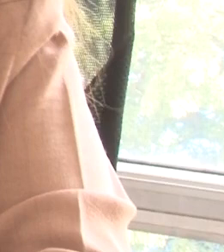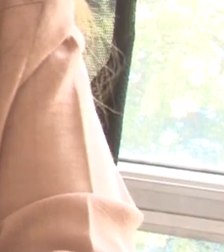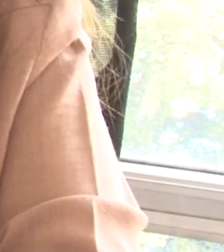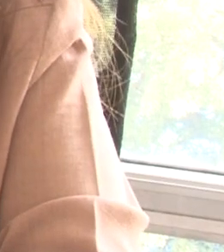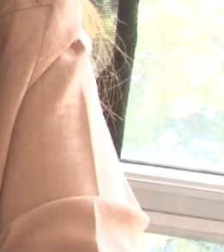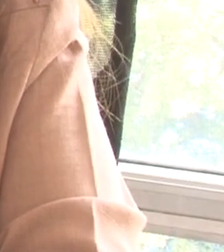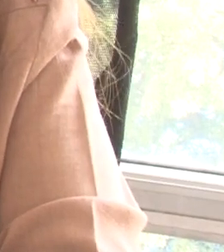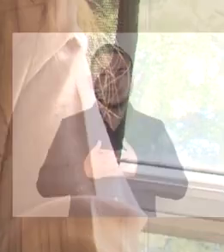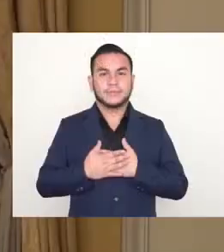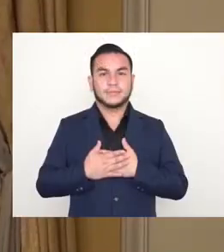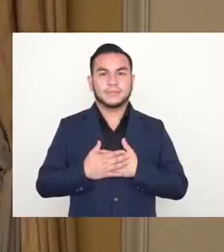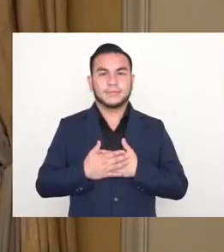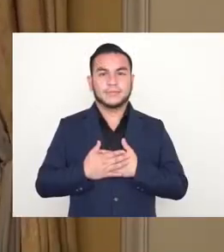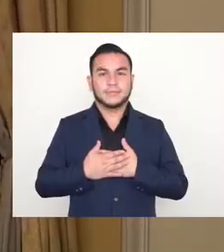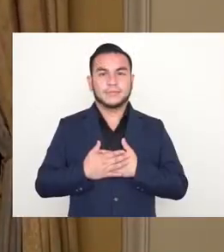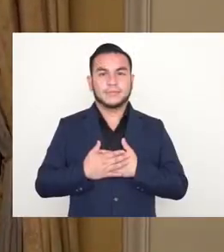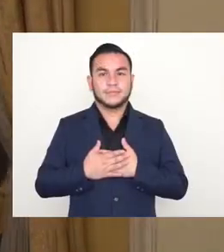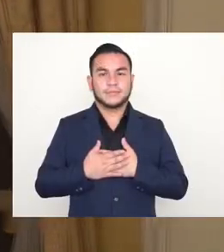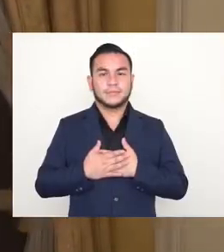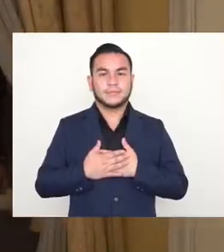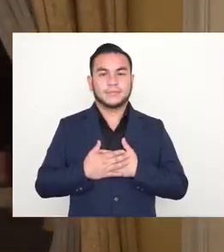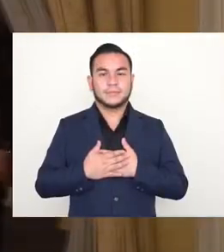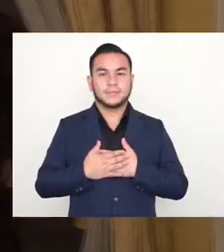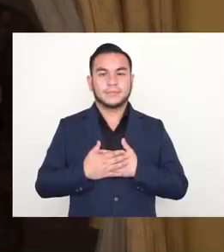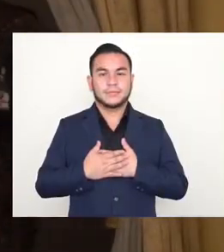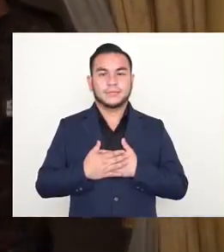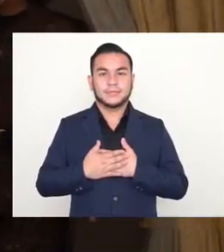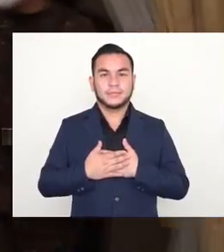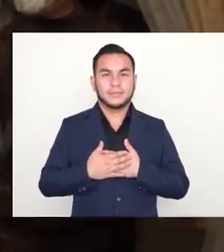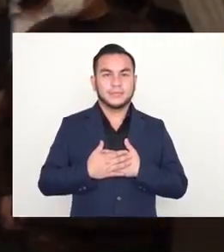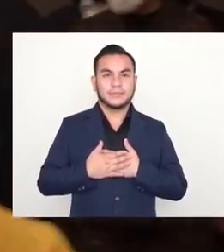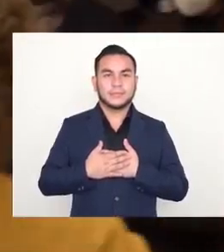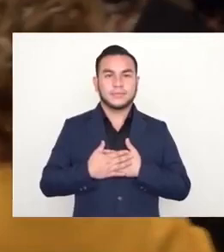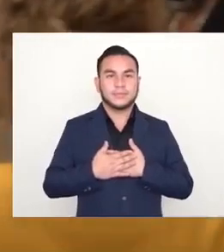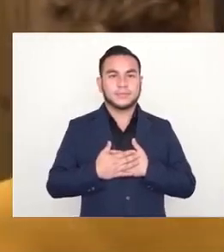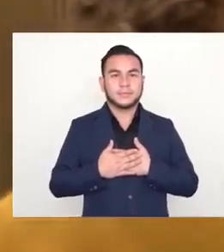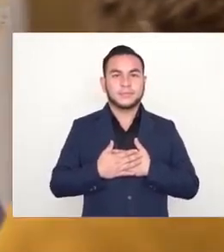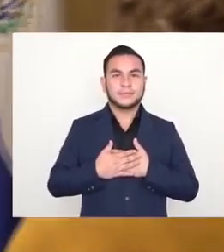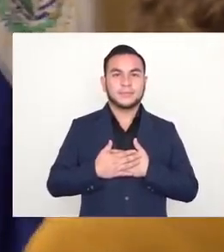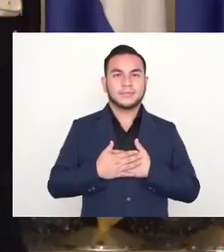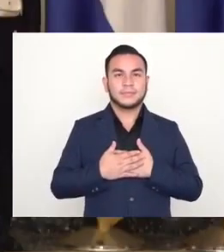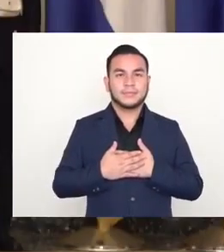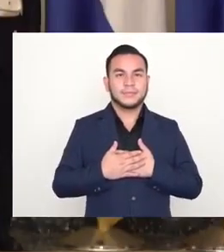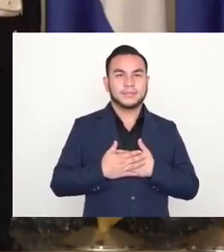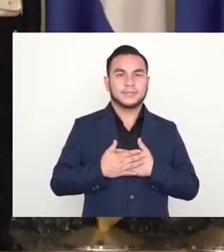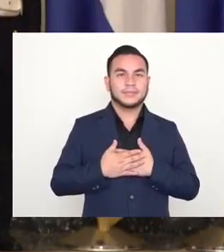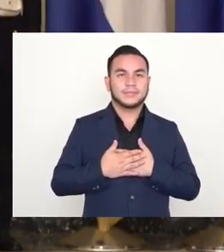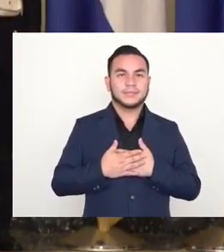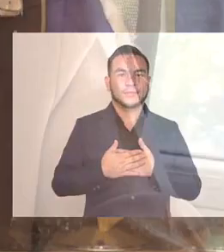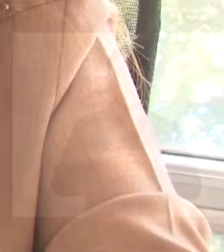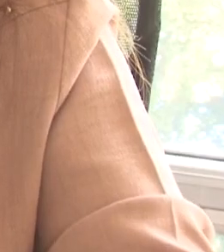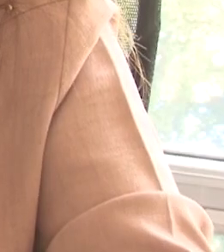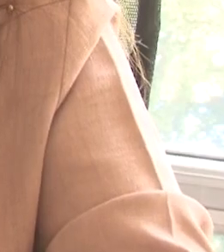por cadena nacional la cual según él contiene la poca información de la masacre que no se perdió o fue destruida